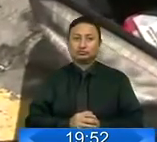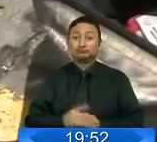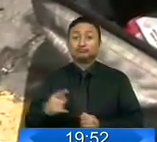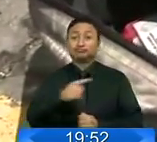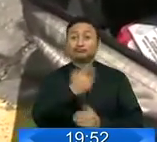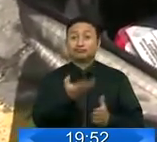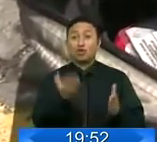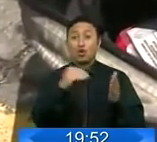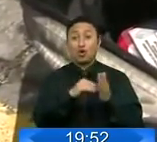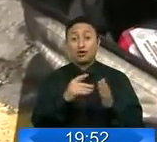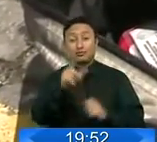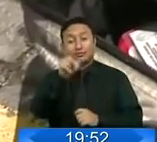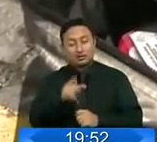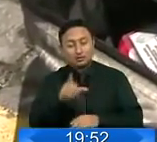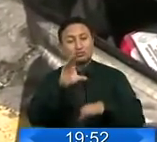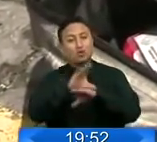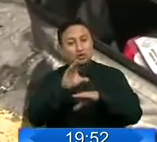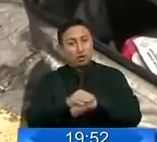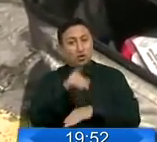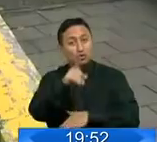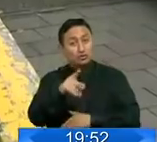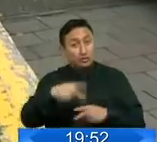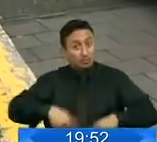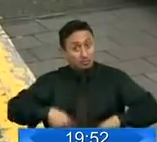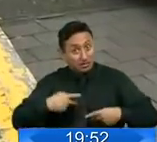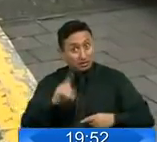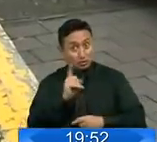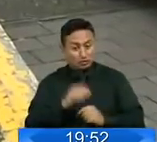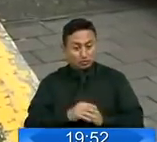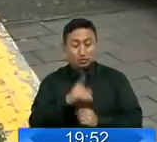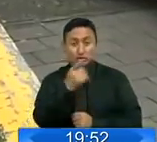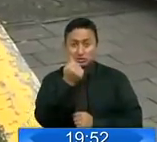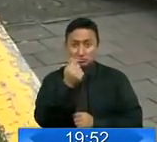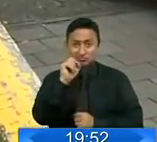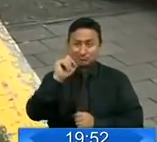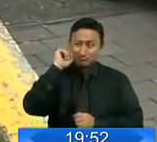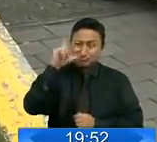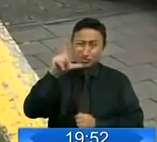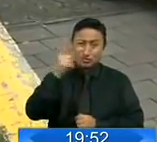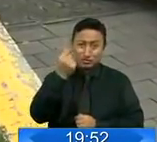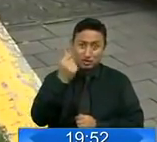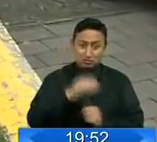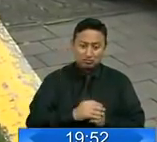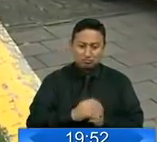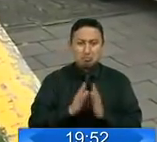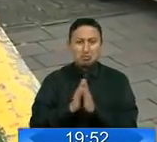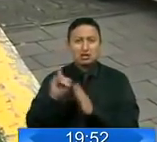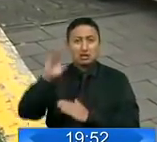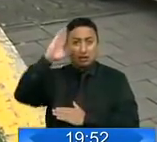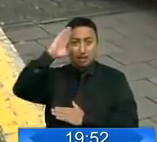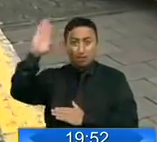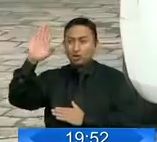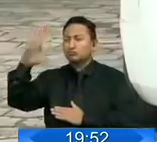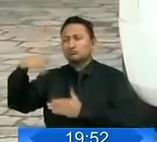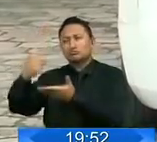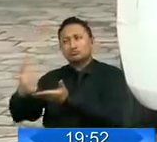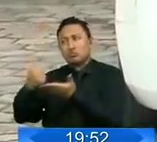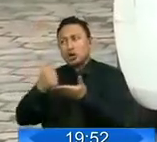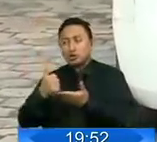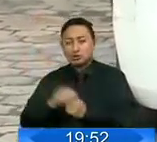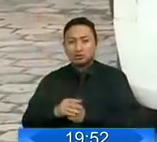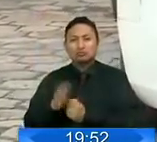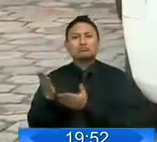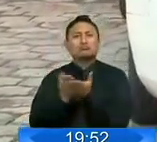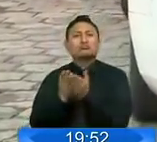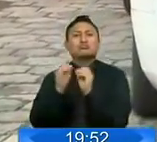la recomendación: no arriesgue su vida si va a movilizar sumas altas de dinero. Pida custodia de valores, un servicio gratuito